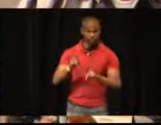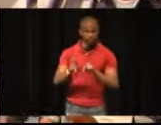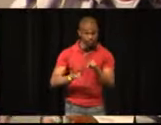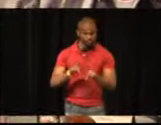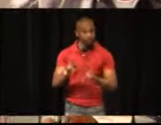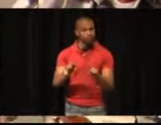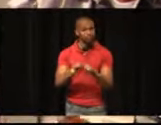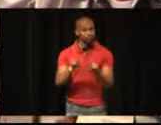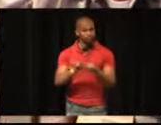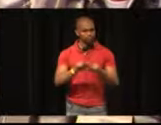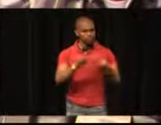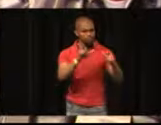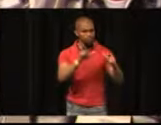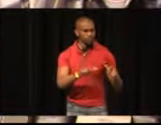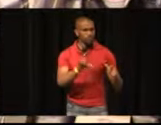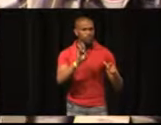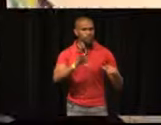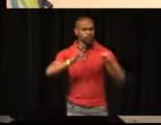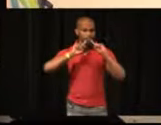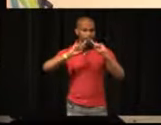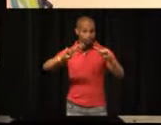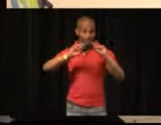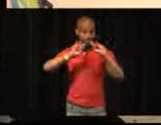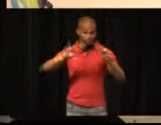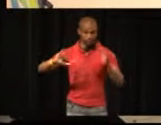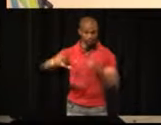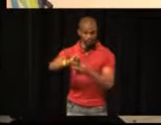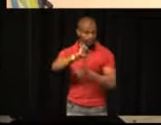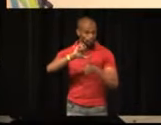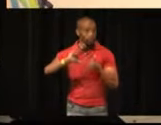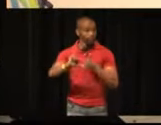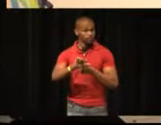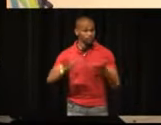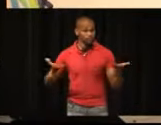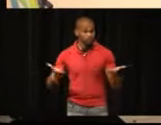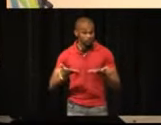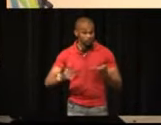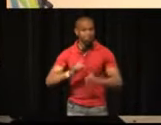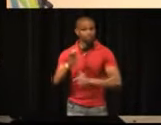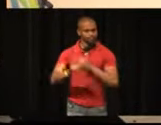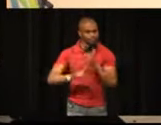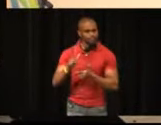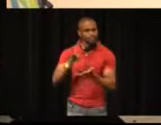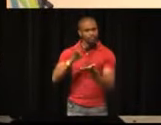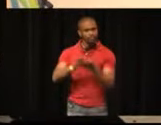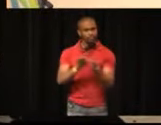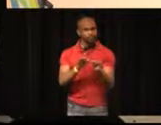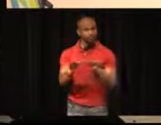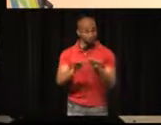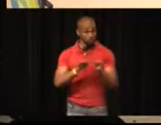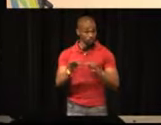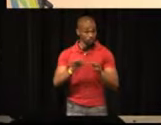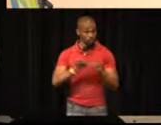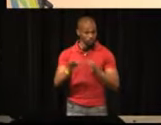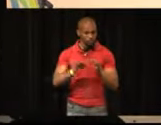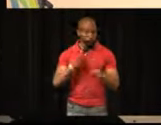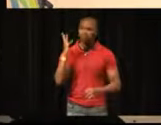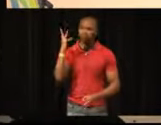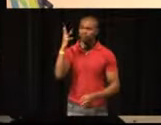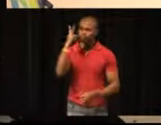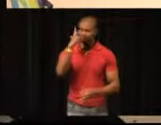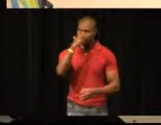población. Salió del campo solamente de la queja para empezar a entrar al campo de acción